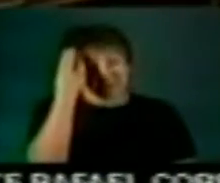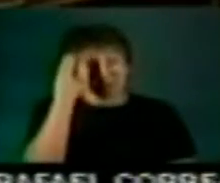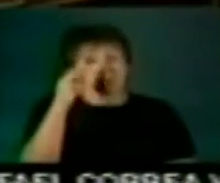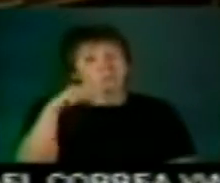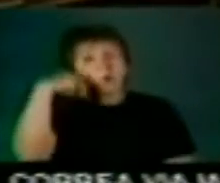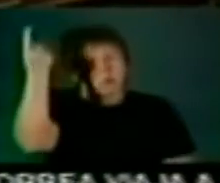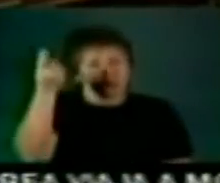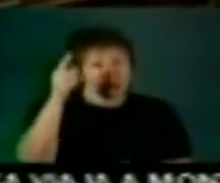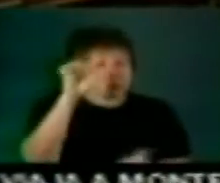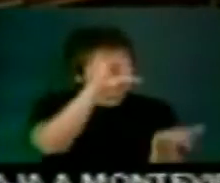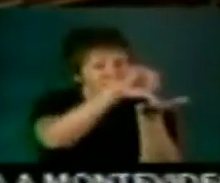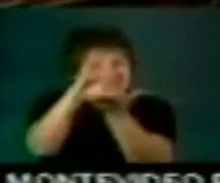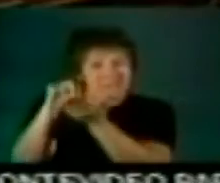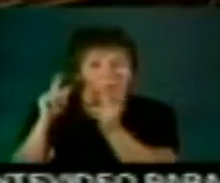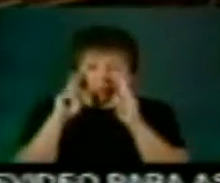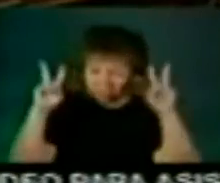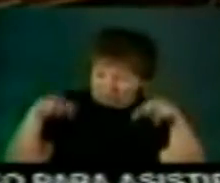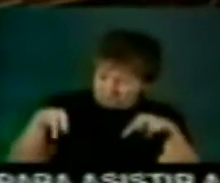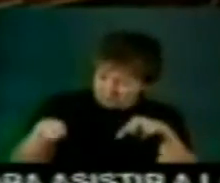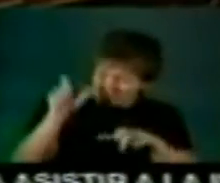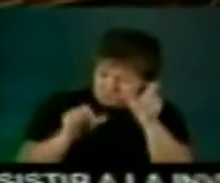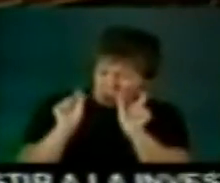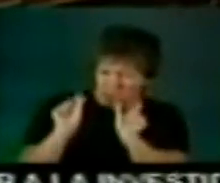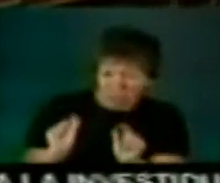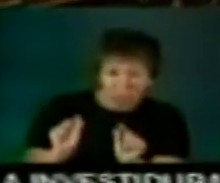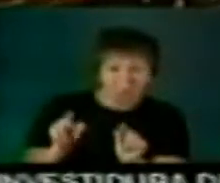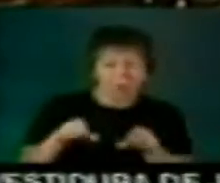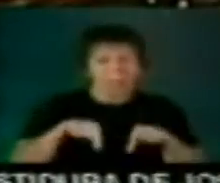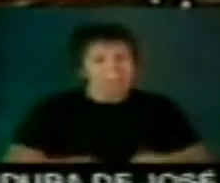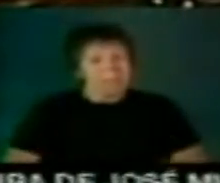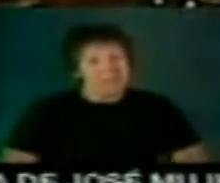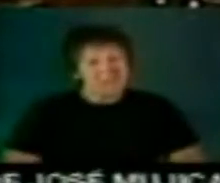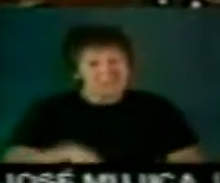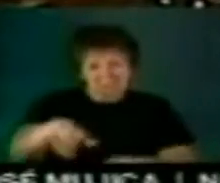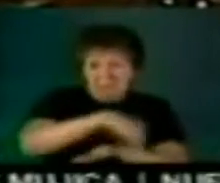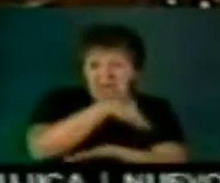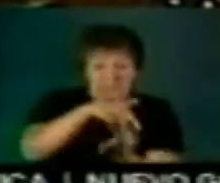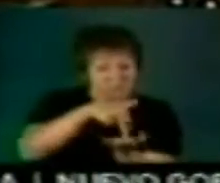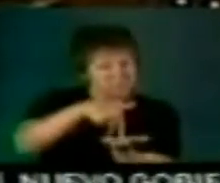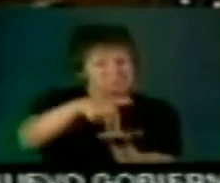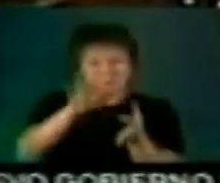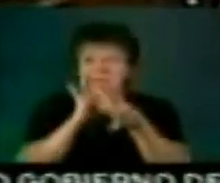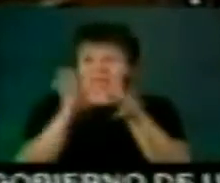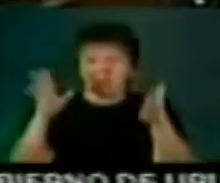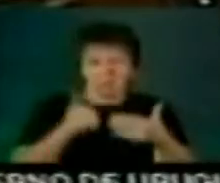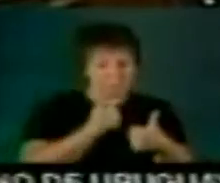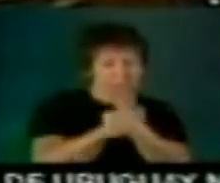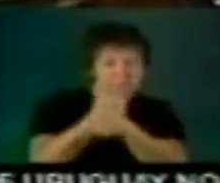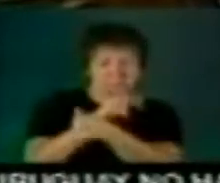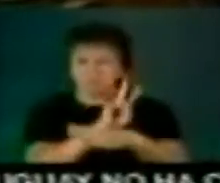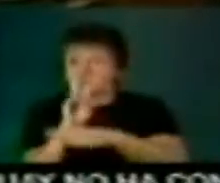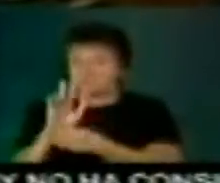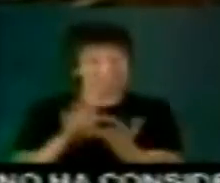sin megalópolis, con ministros que caminan por las calles sin escolta,